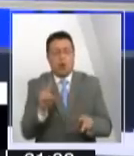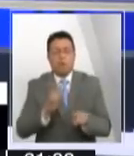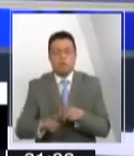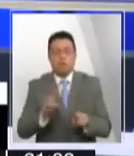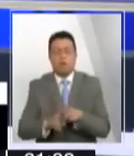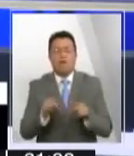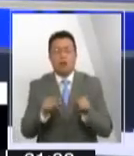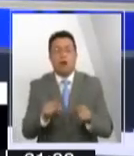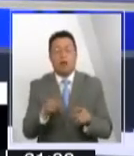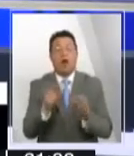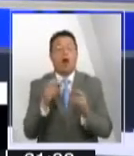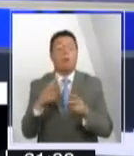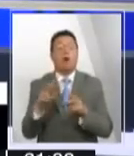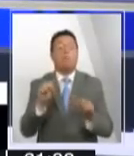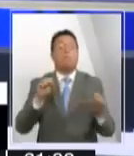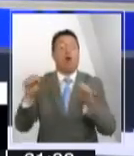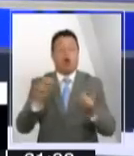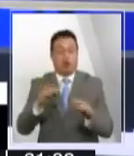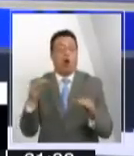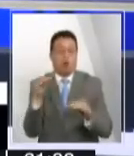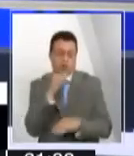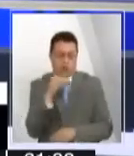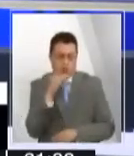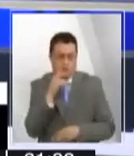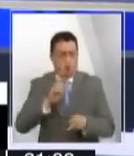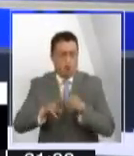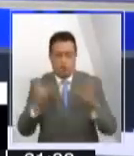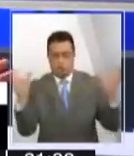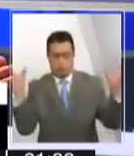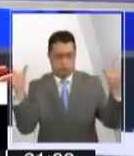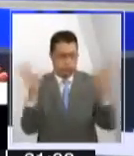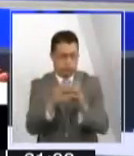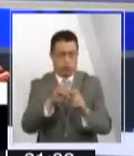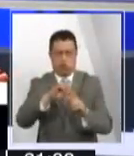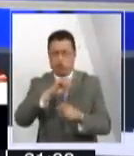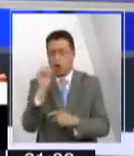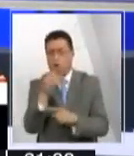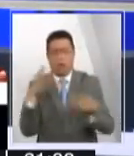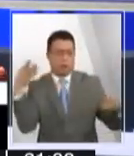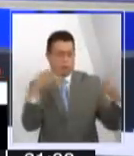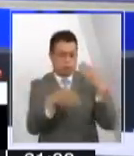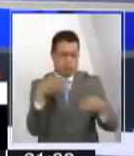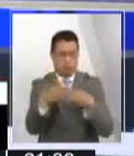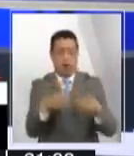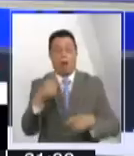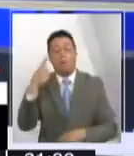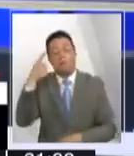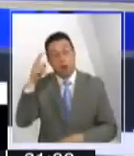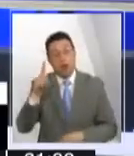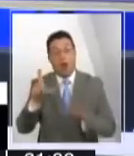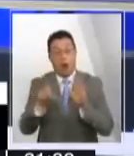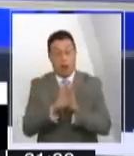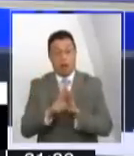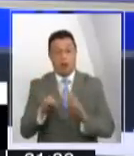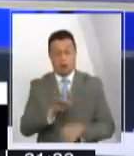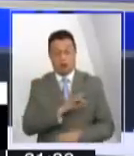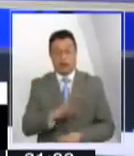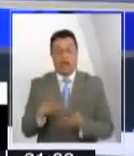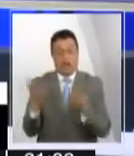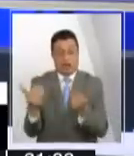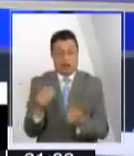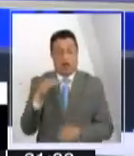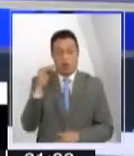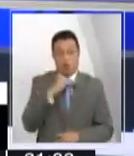problemas de orden político que afectan a los políticos y juntan a todos los parlamentarios necesarios? Sin embargo, cuando hay leyes que el país necesita de manera